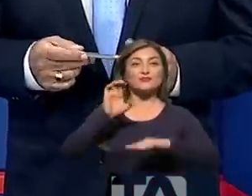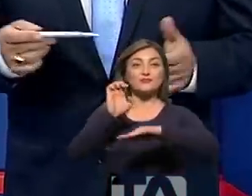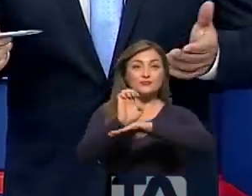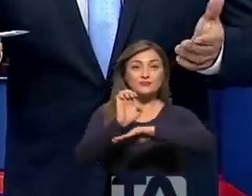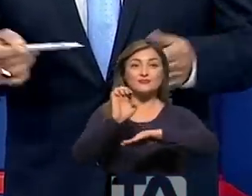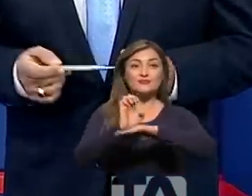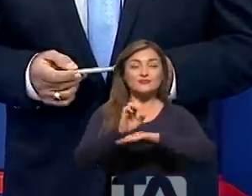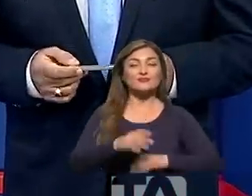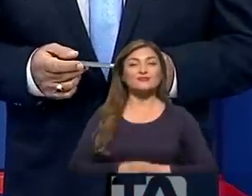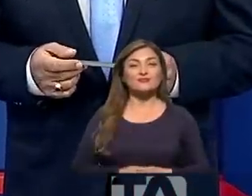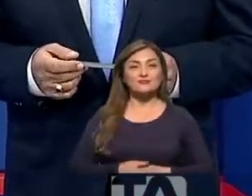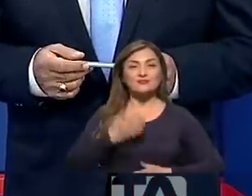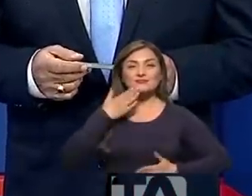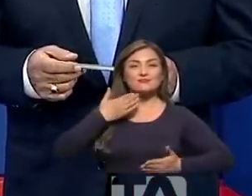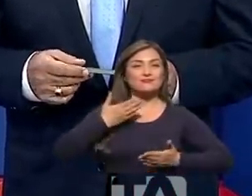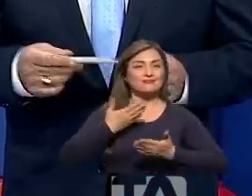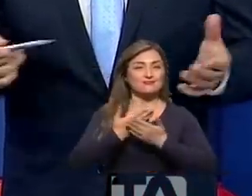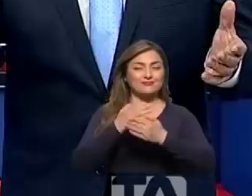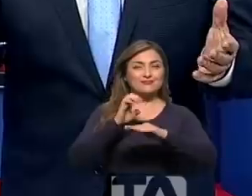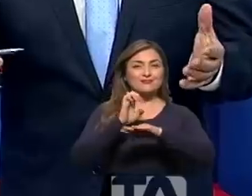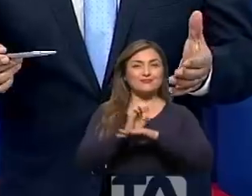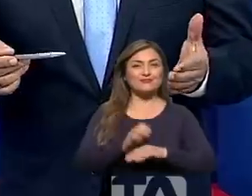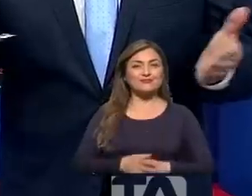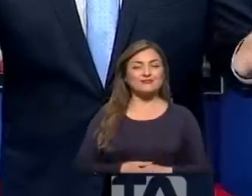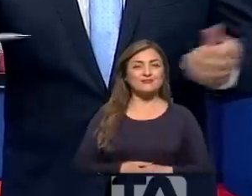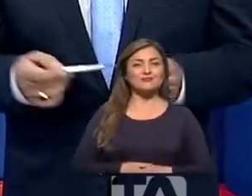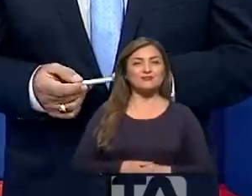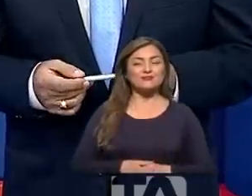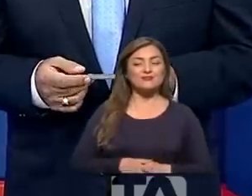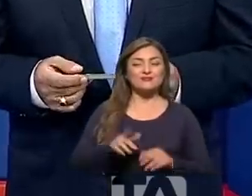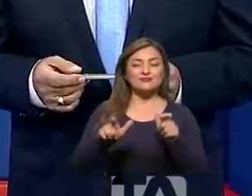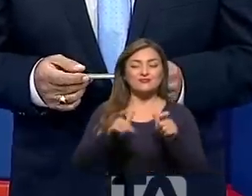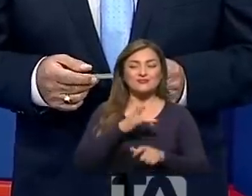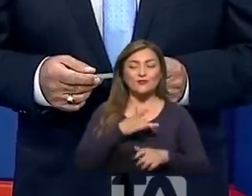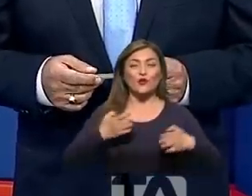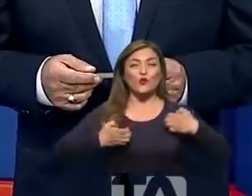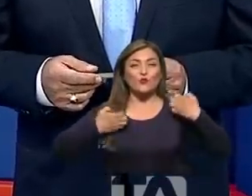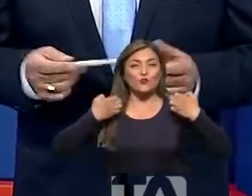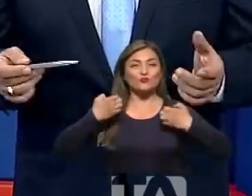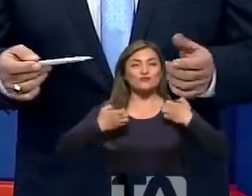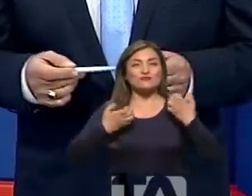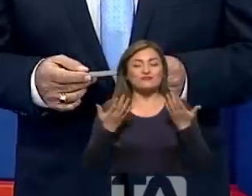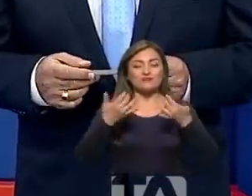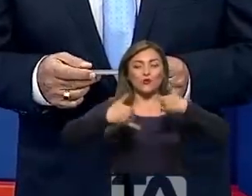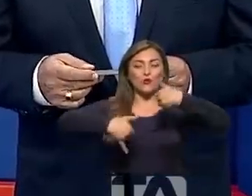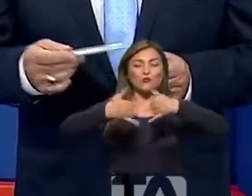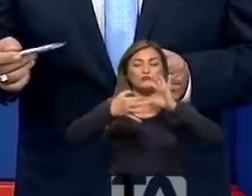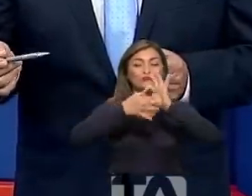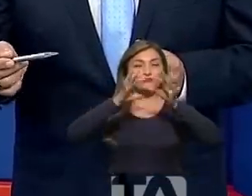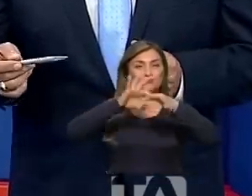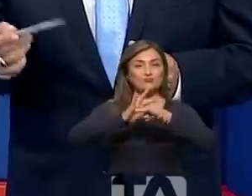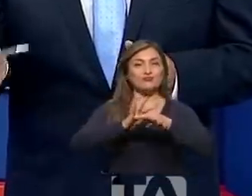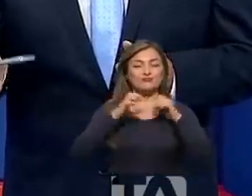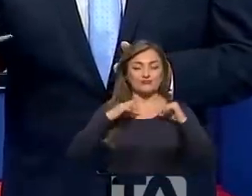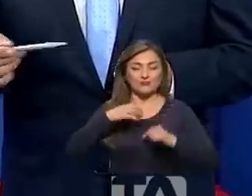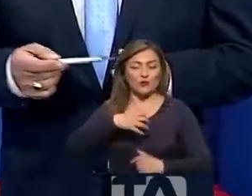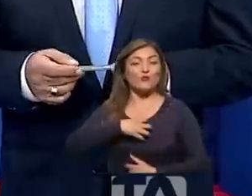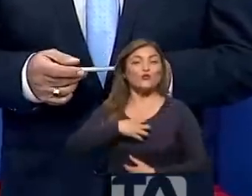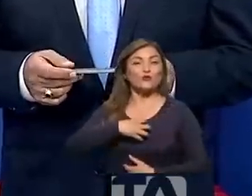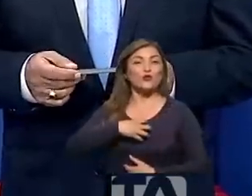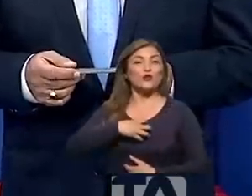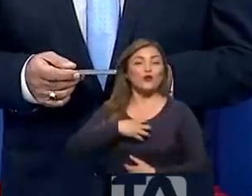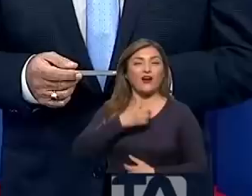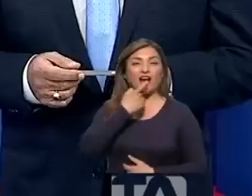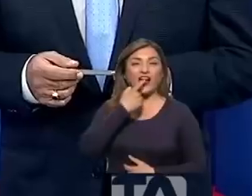Ecuatoriano y agradecimiento ecuatoriano a quienes nos llenaron de emoción en los Juegos Olímpicos con la medalla de oro y plata